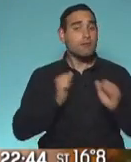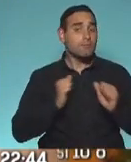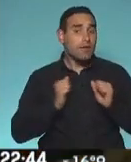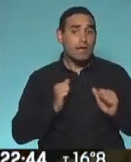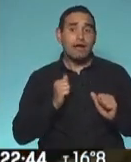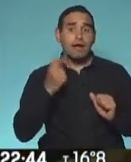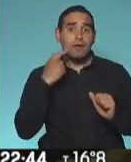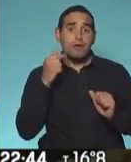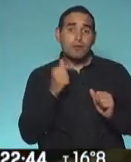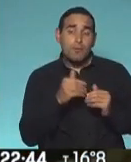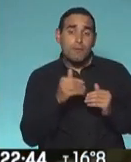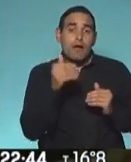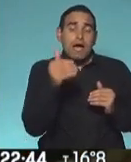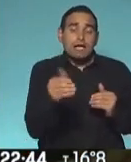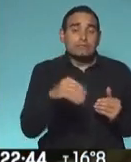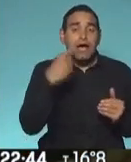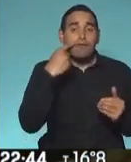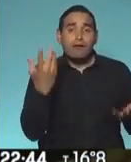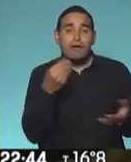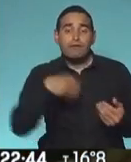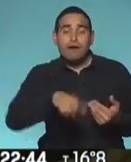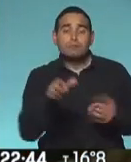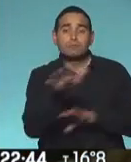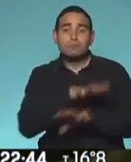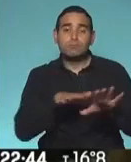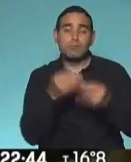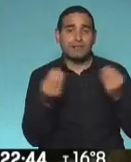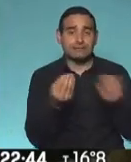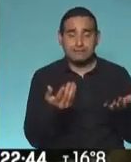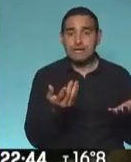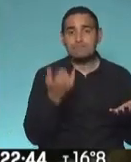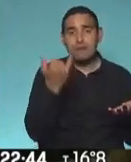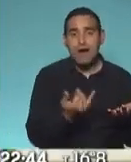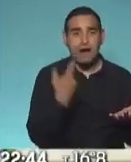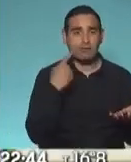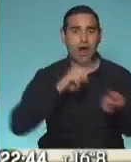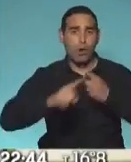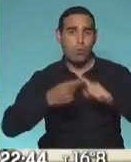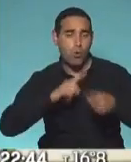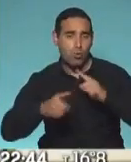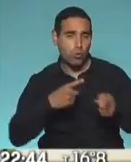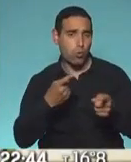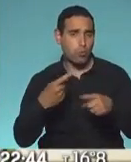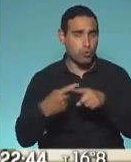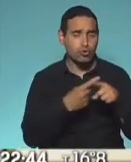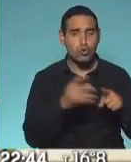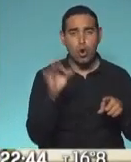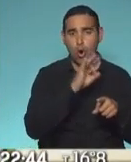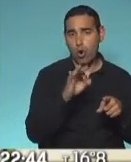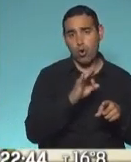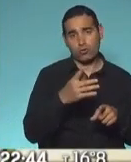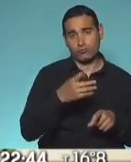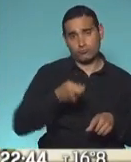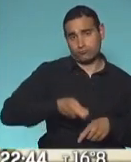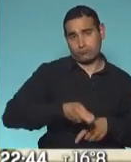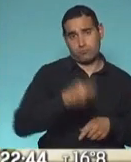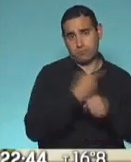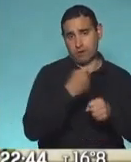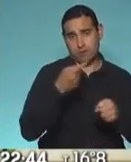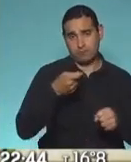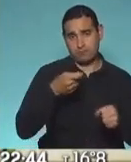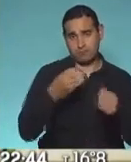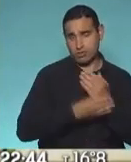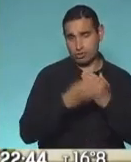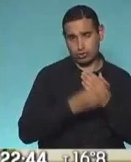un poco más para saber qué ocurre primero, si algún tipo de coalición política o el procesamiento del primer ministro.